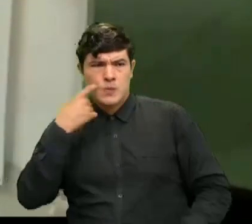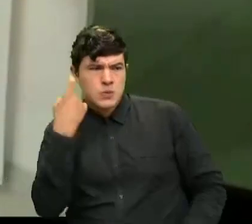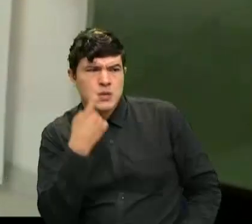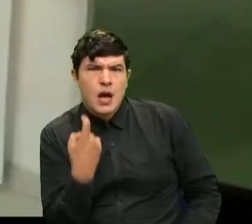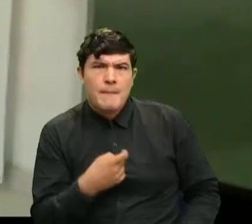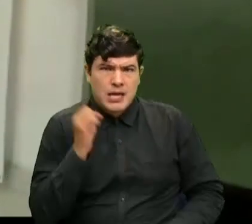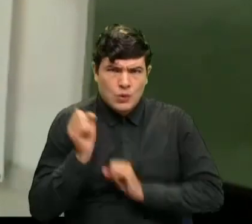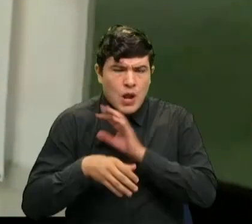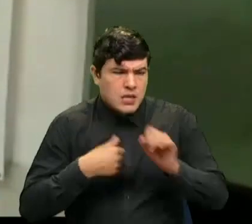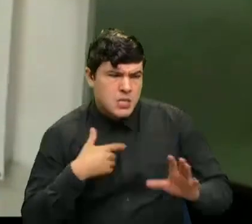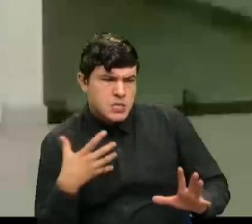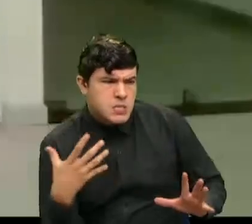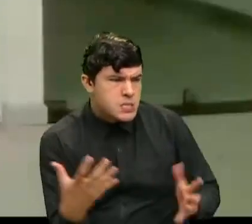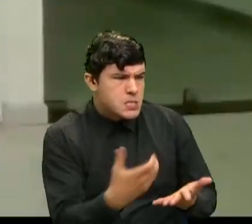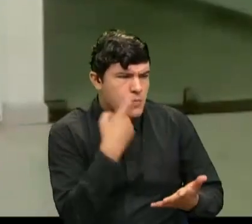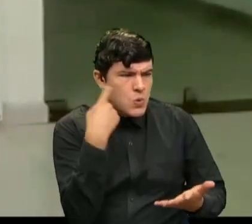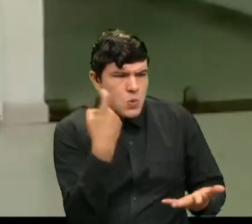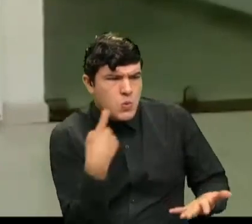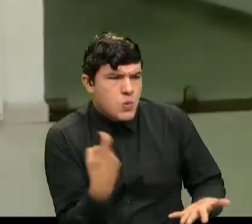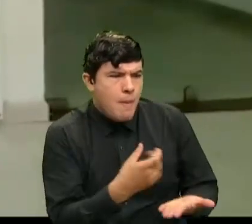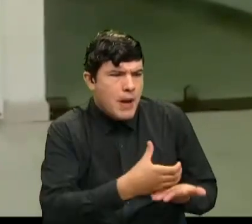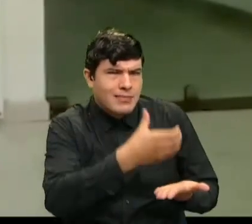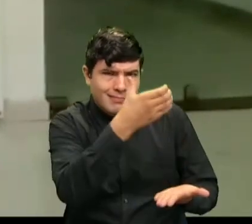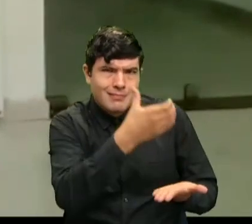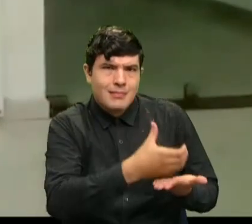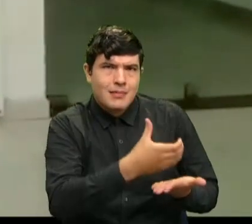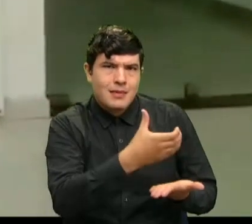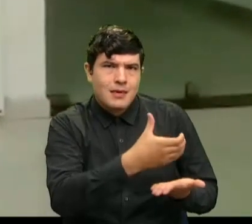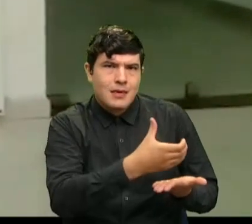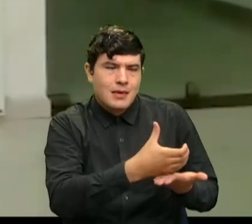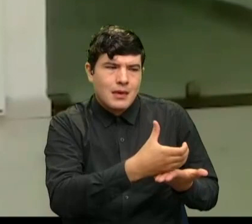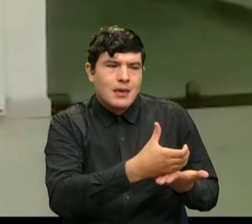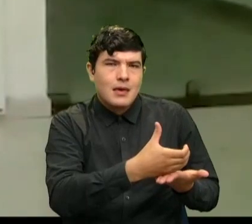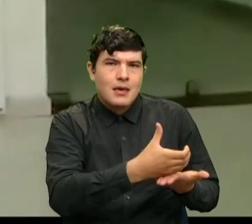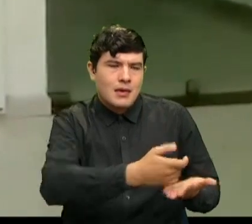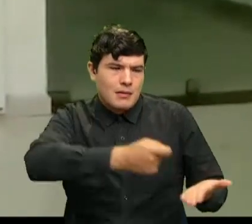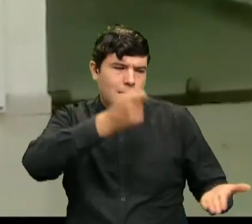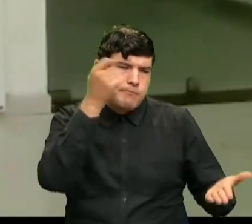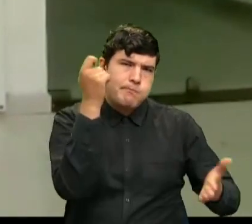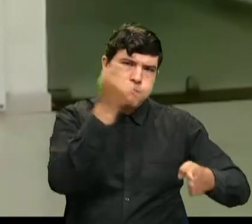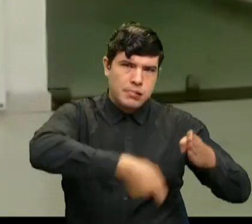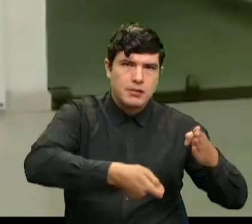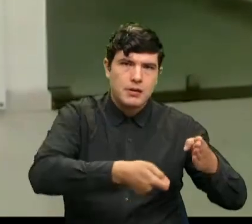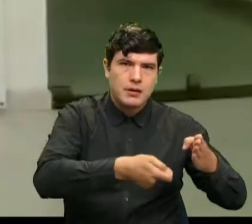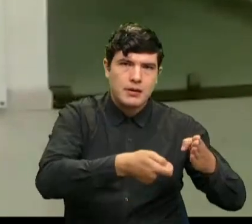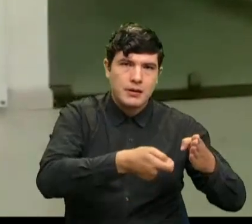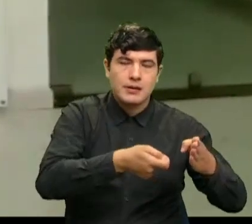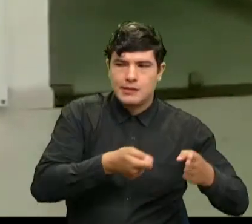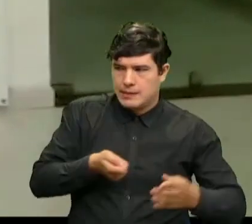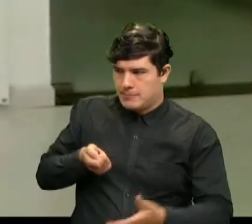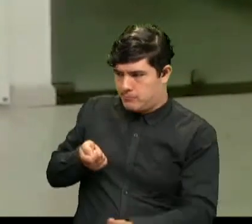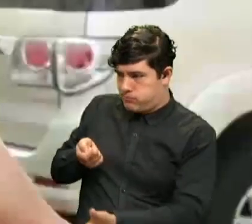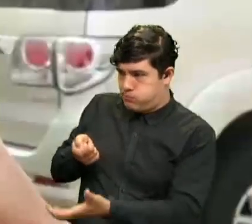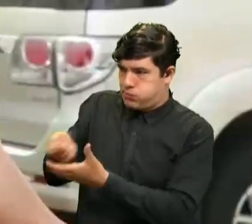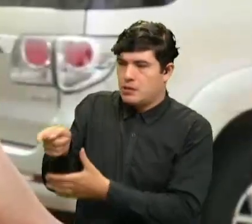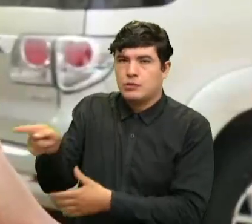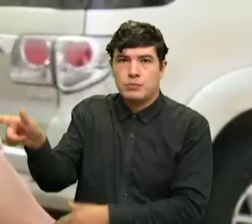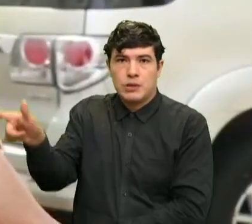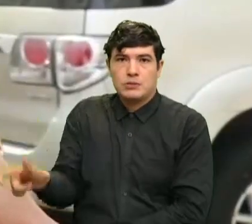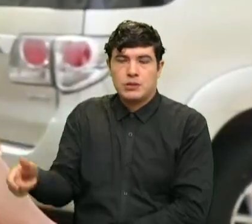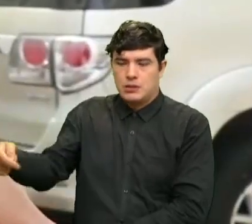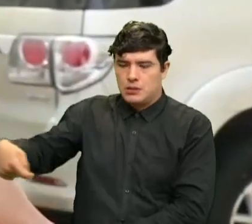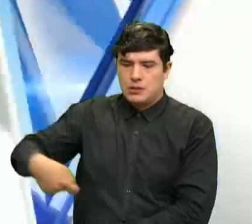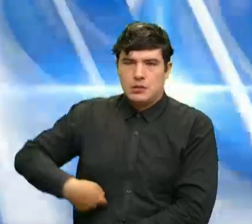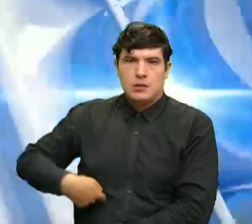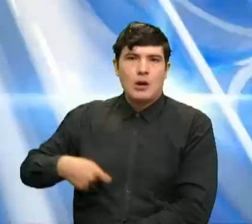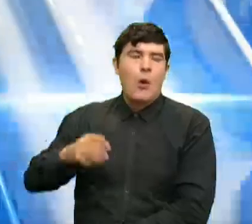botella, la cual revienta y posteriormente agrede a esta persona, hiriéndola mortalmente